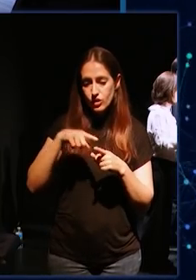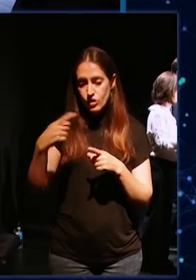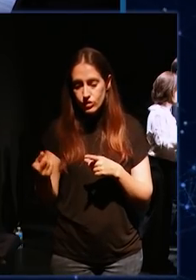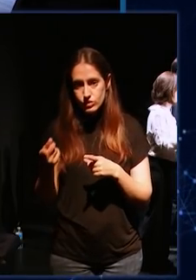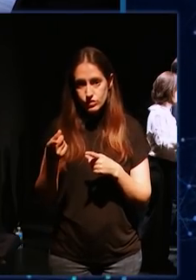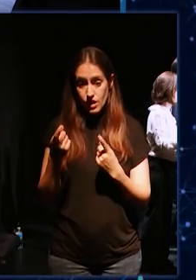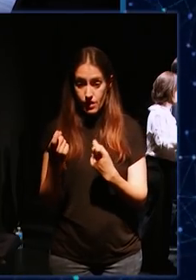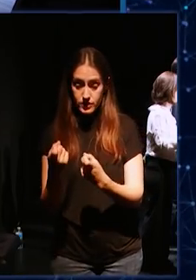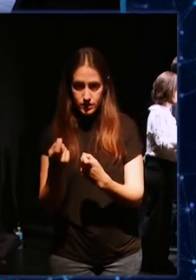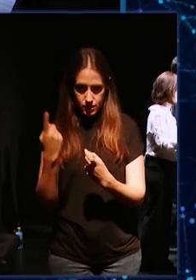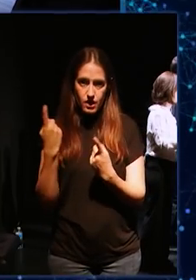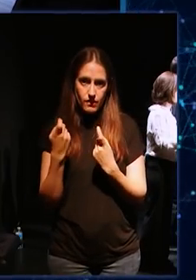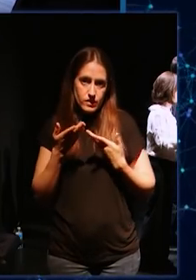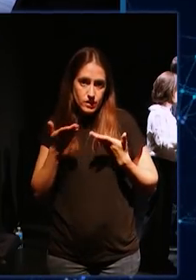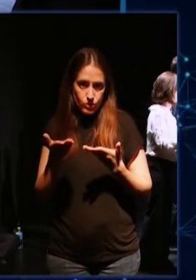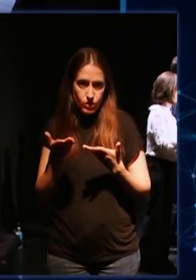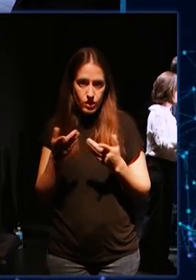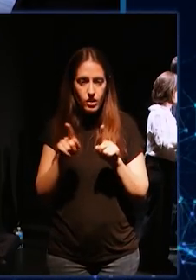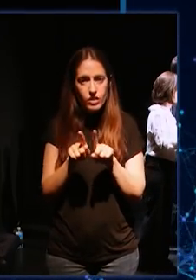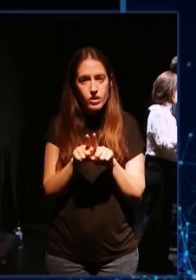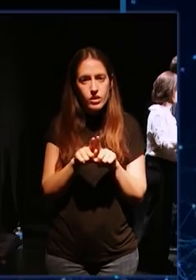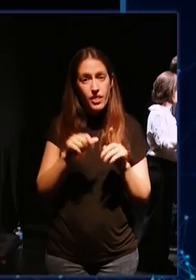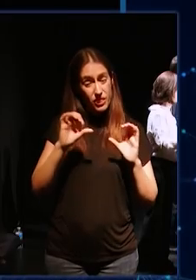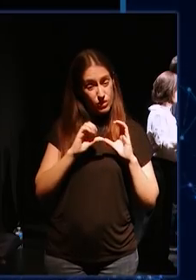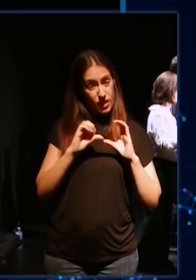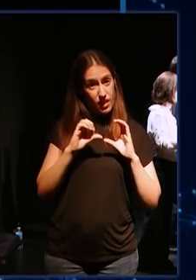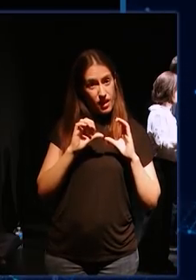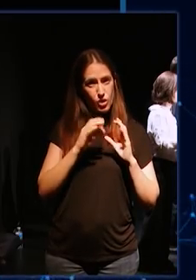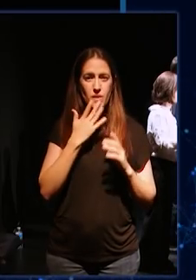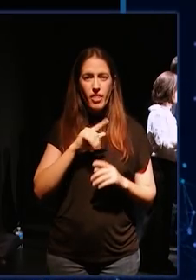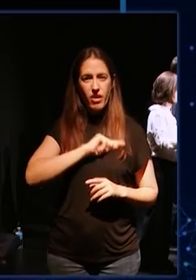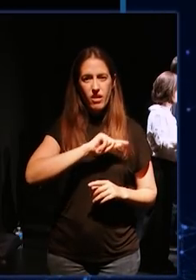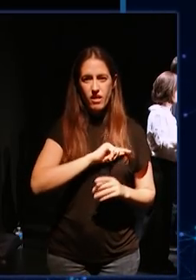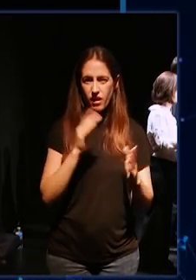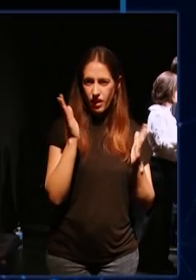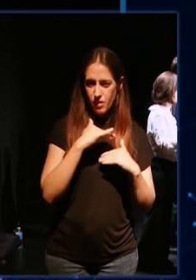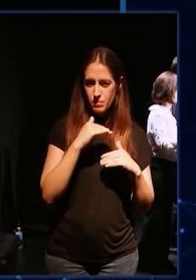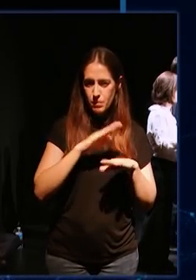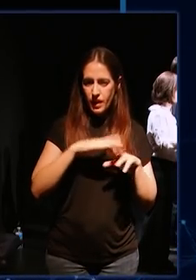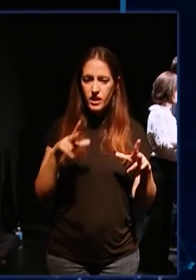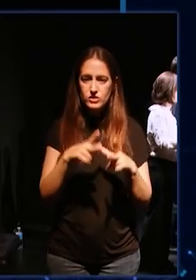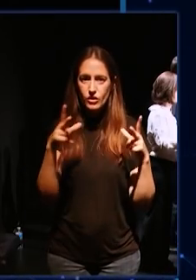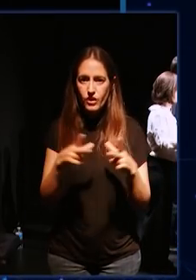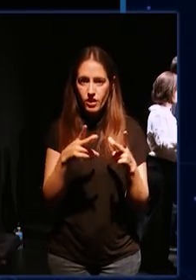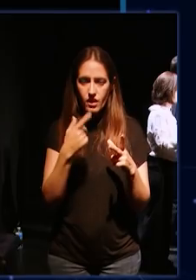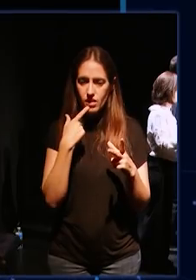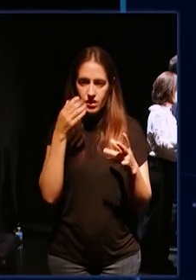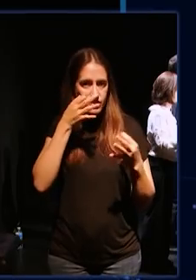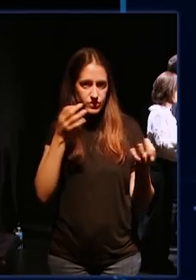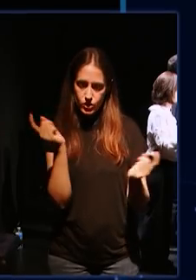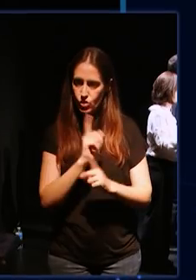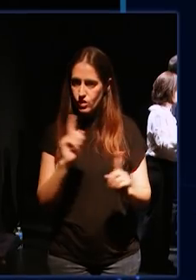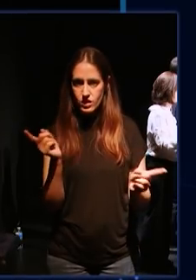estado de necesidad. Este tópico de que Ciudadanos es insensible socialmente no tiene aval ninguno.